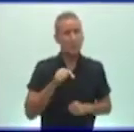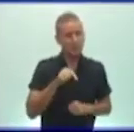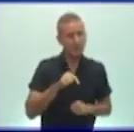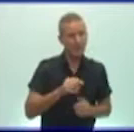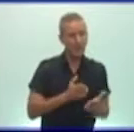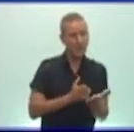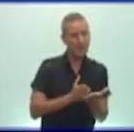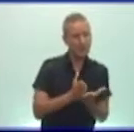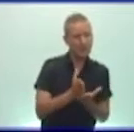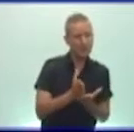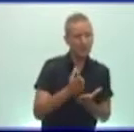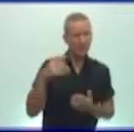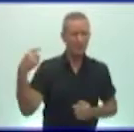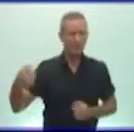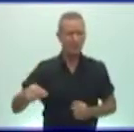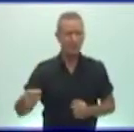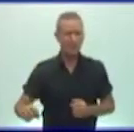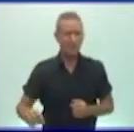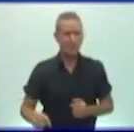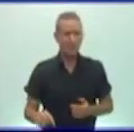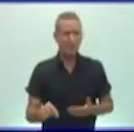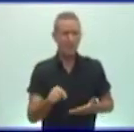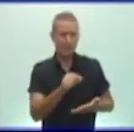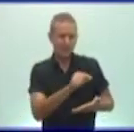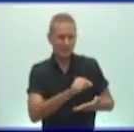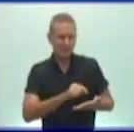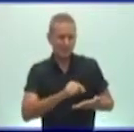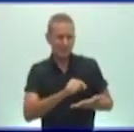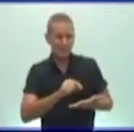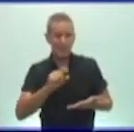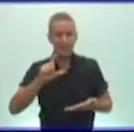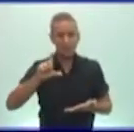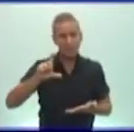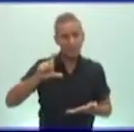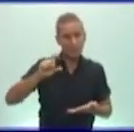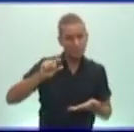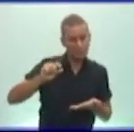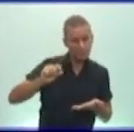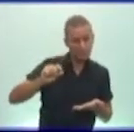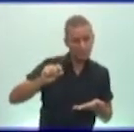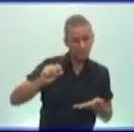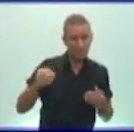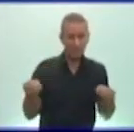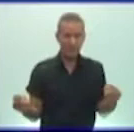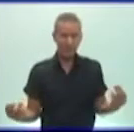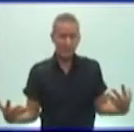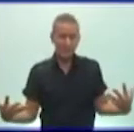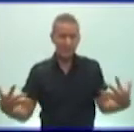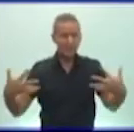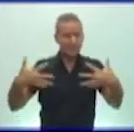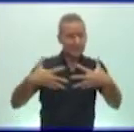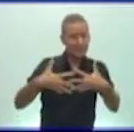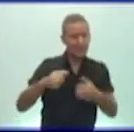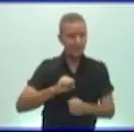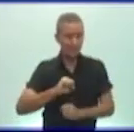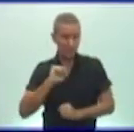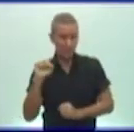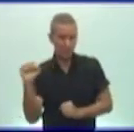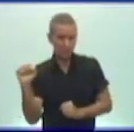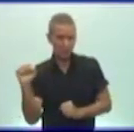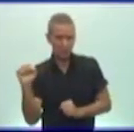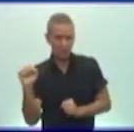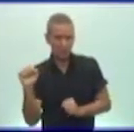continuar ejercitando el trazado de letras mayúsculas y minúsculas y sus enlaces, logrando una